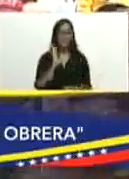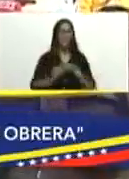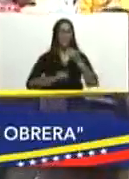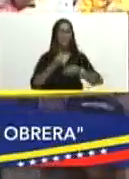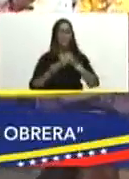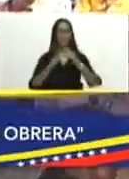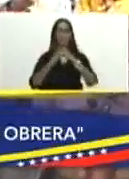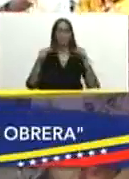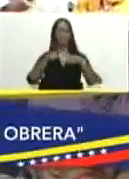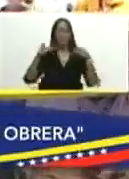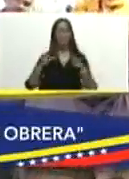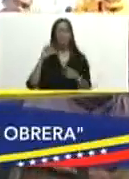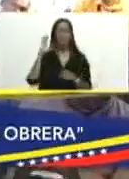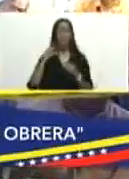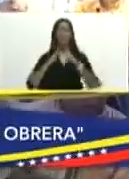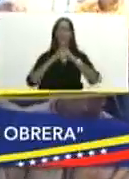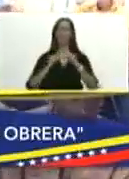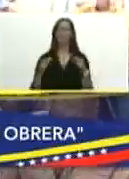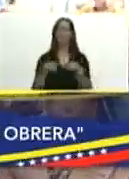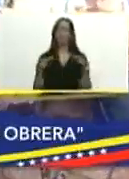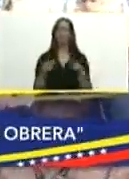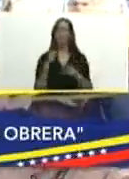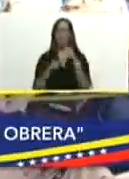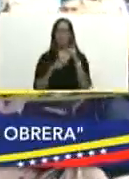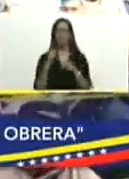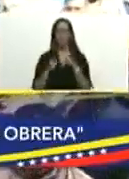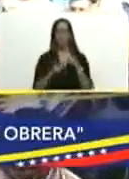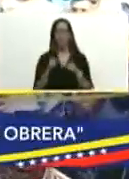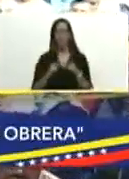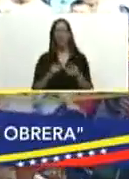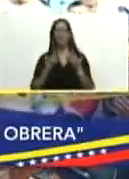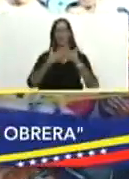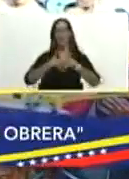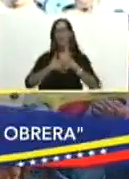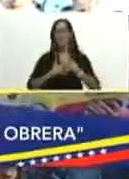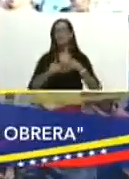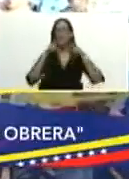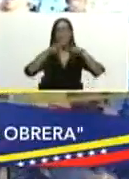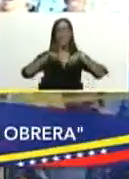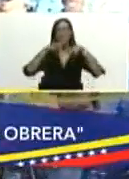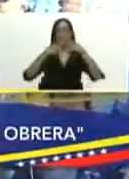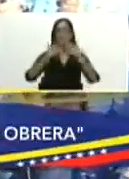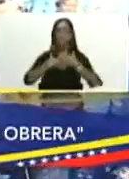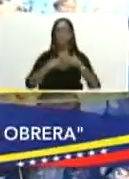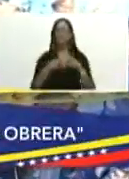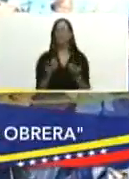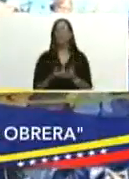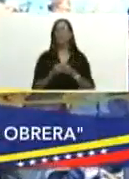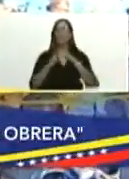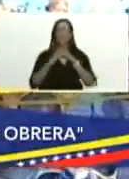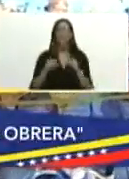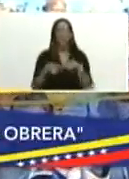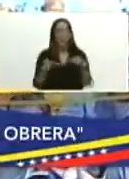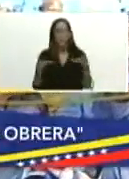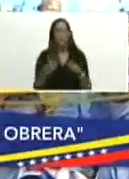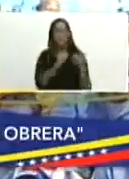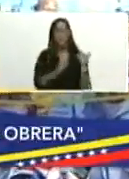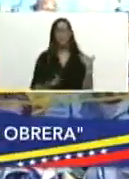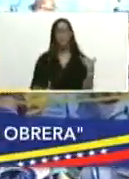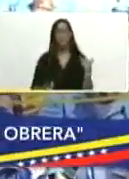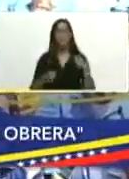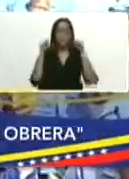todas partes del país y en todos los sectores productivos en la industria en la agroindustria en la agricultura en todas partes presidente